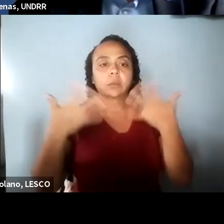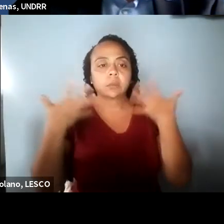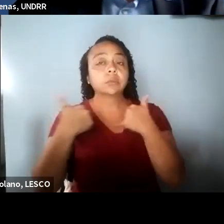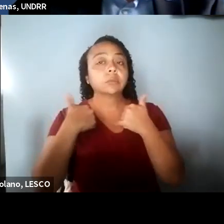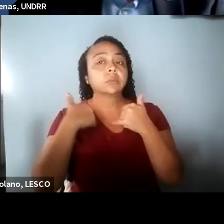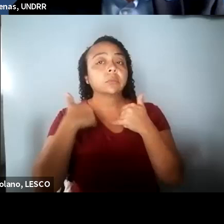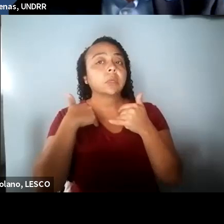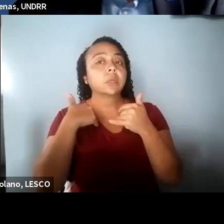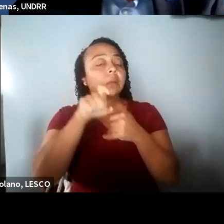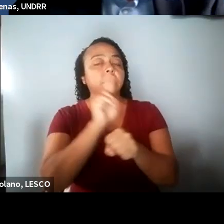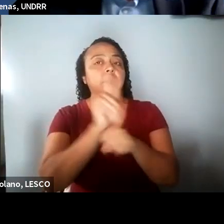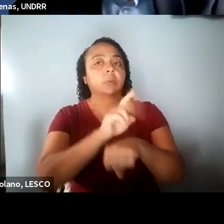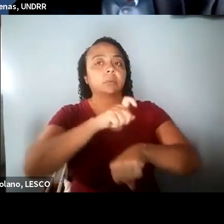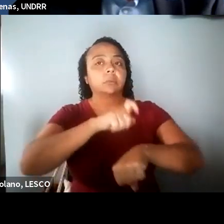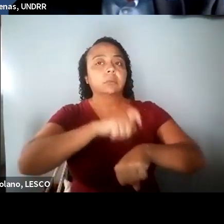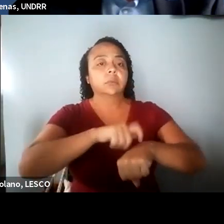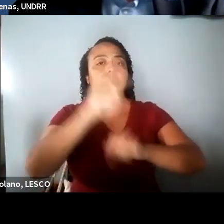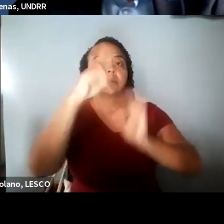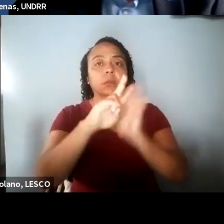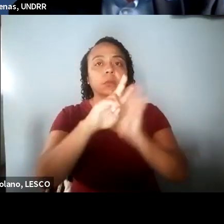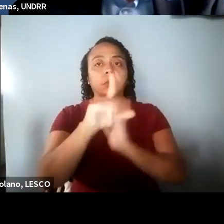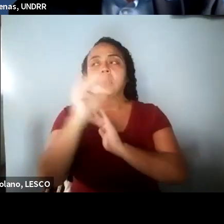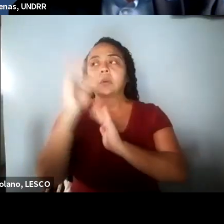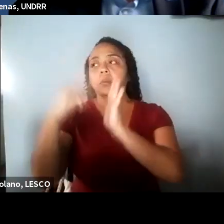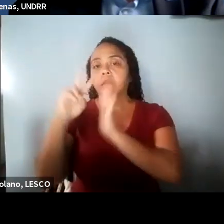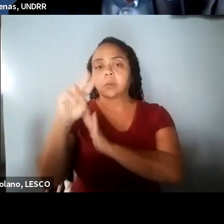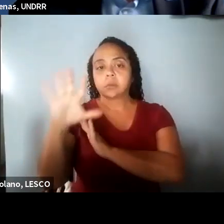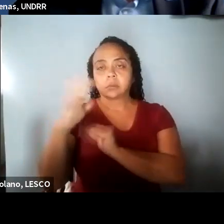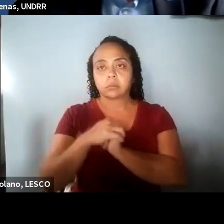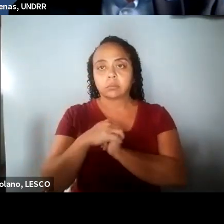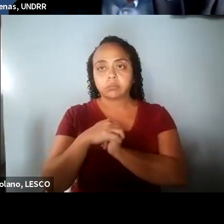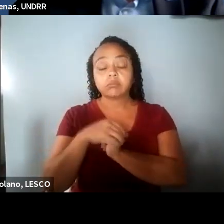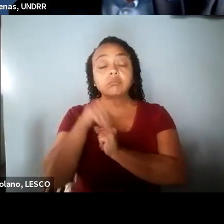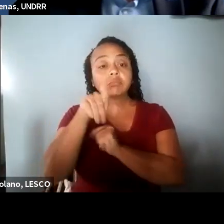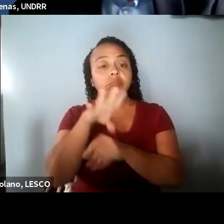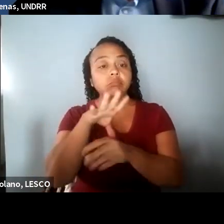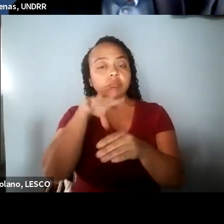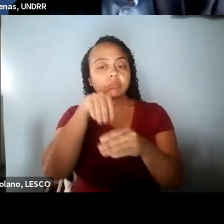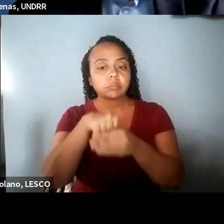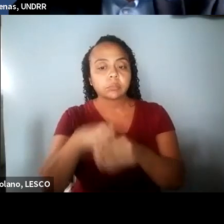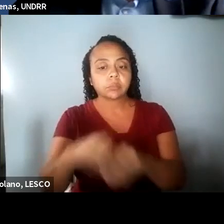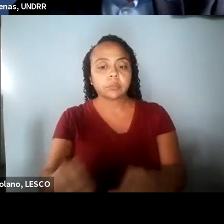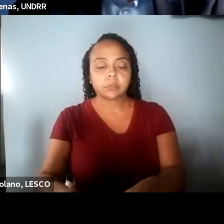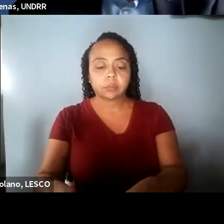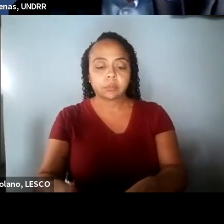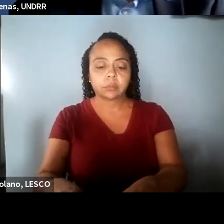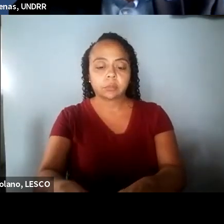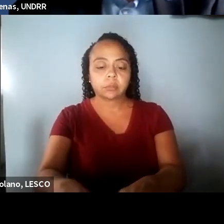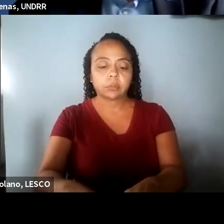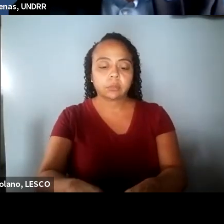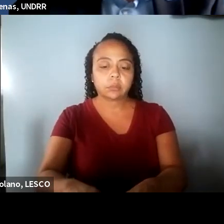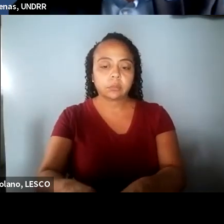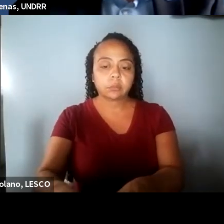implementarse en el período de entre 2020 y 2025 está debidamente incorporado ahí la participación en los comités municipales